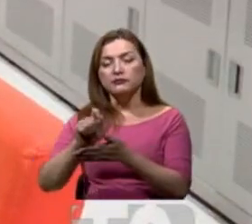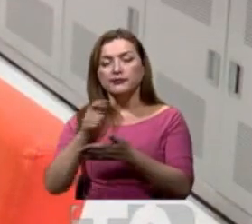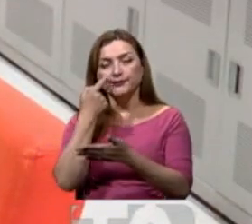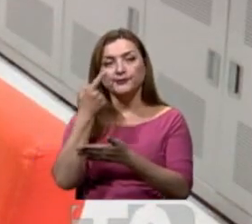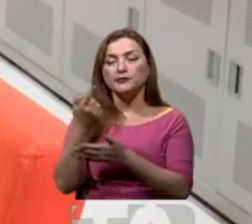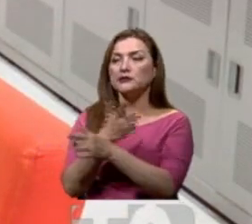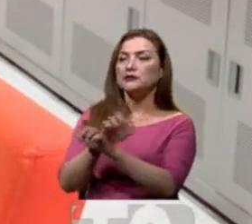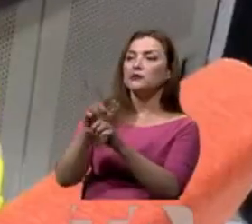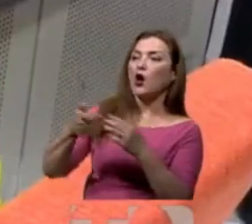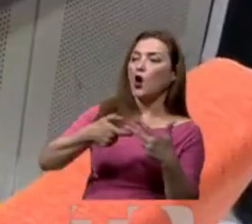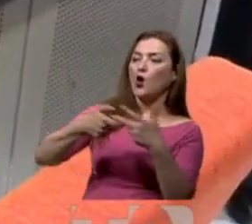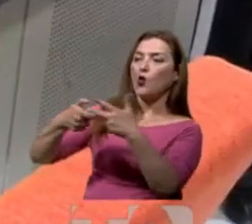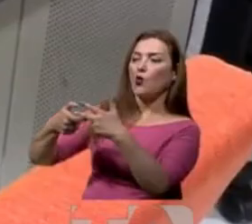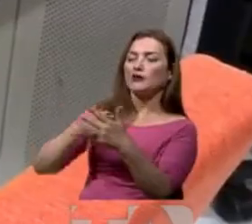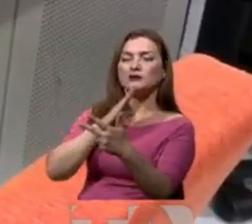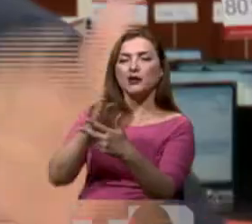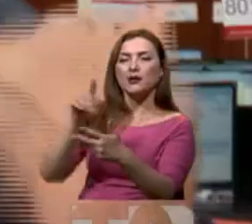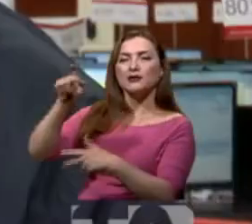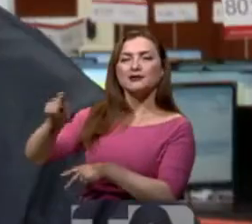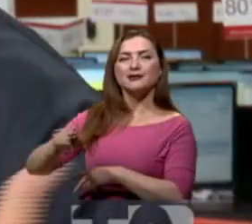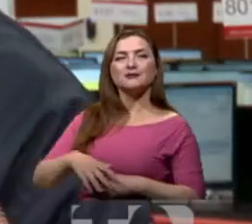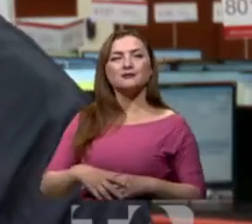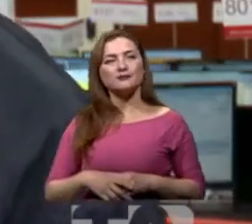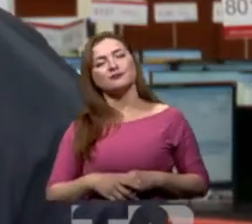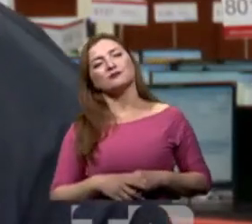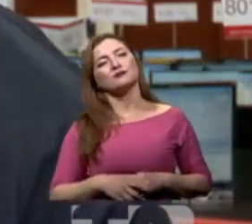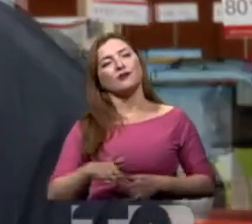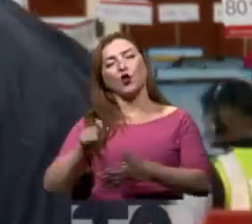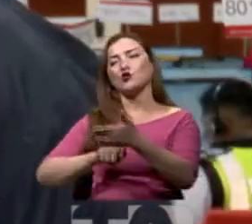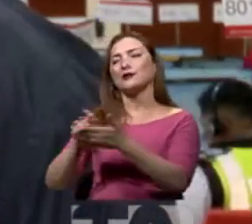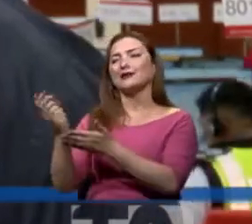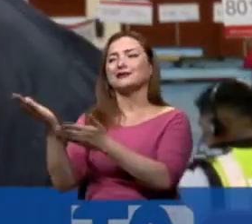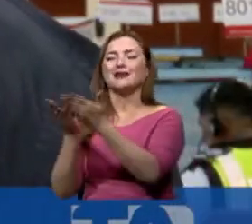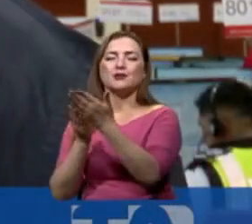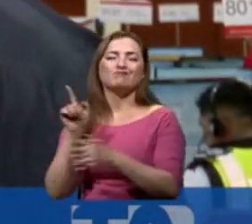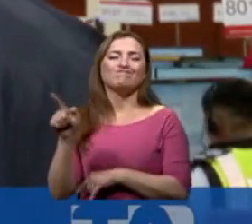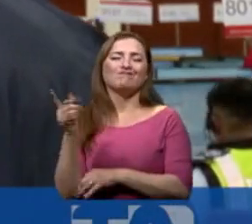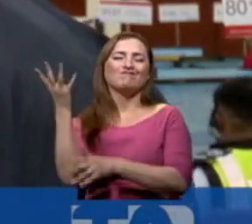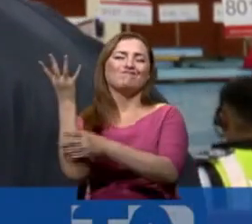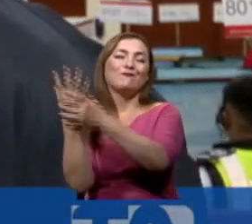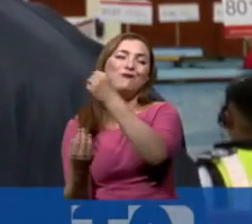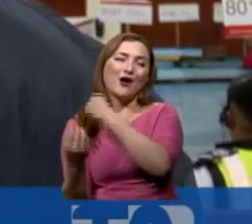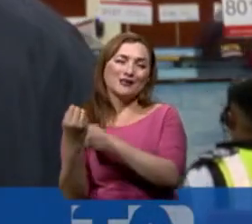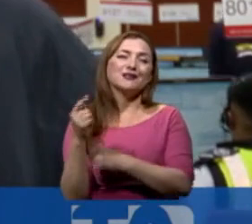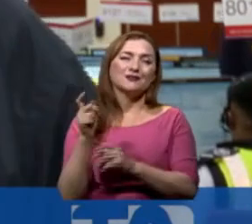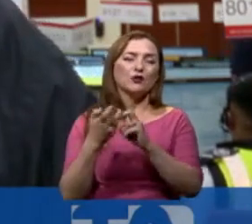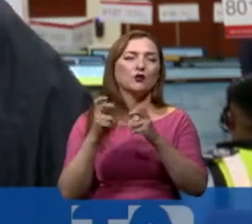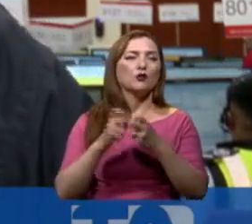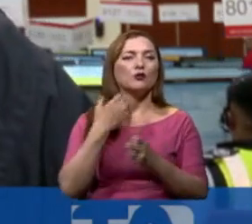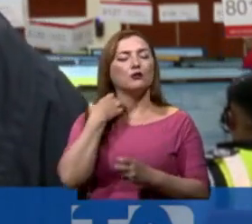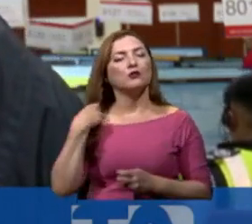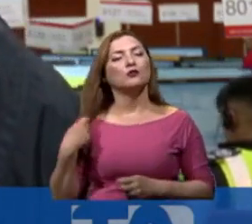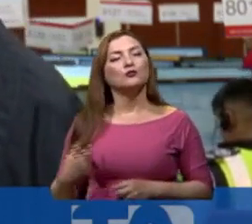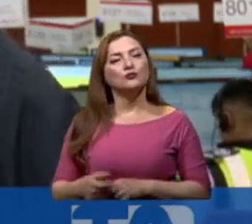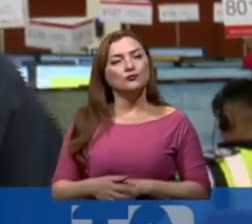la disponibilidad de una cada vez que lo requieren. Nosotros tenemos que contratar el servicio. Es una de las falencias realmente identificadas. Ha sido un